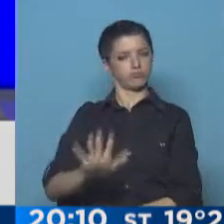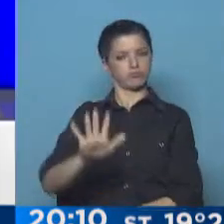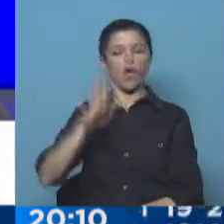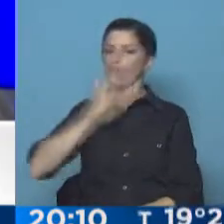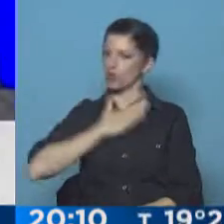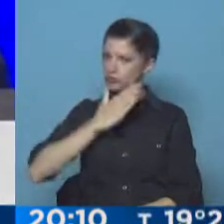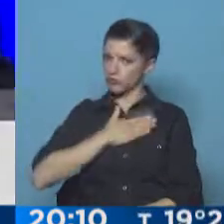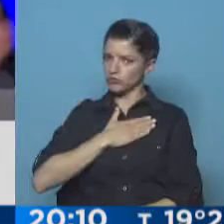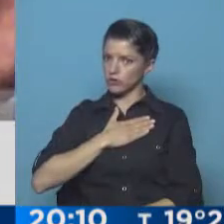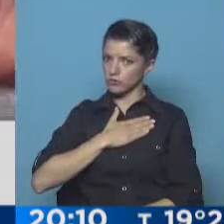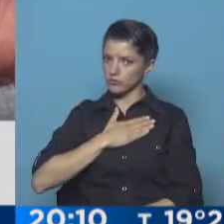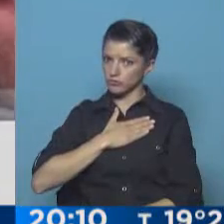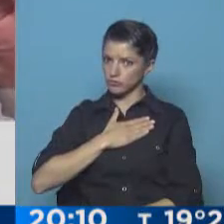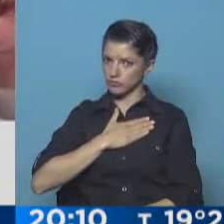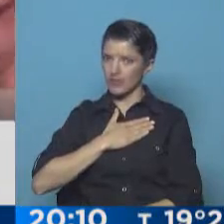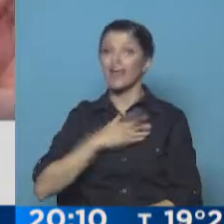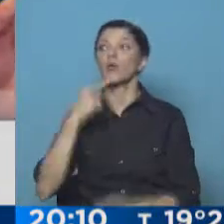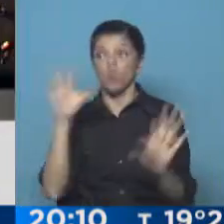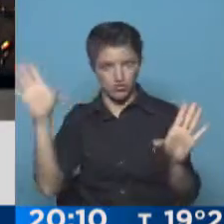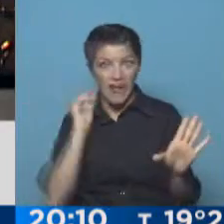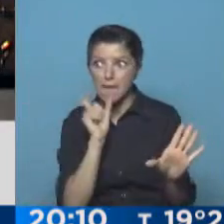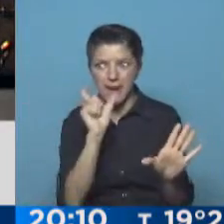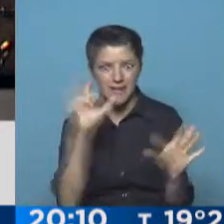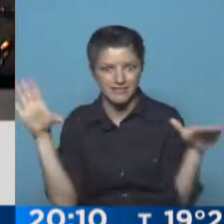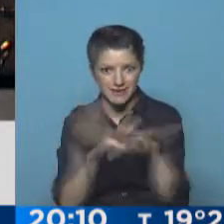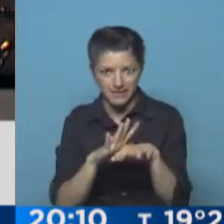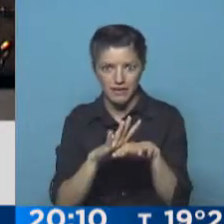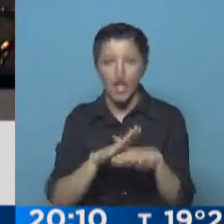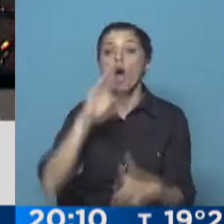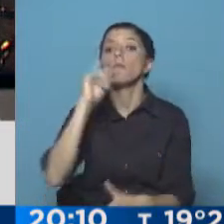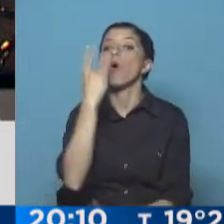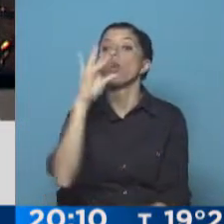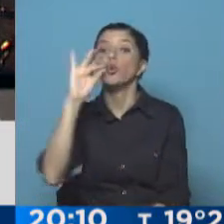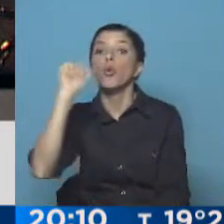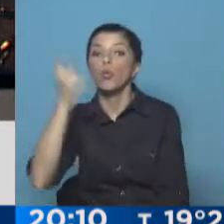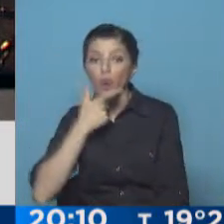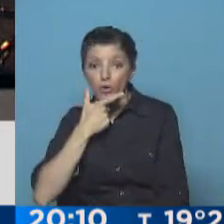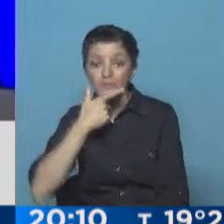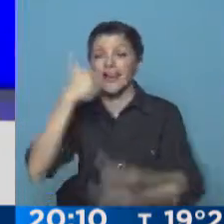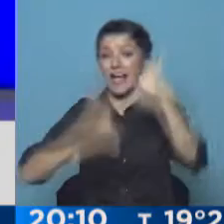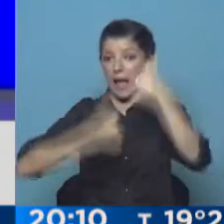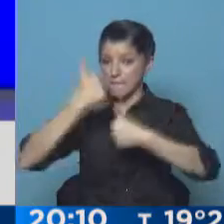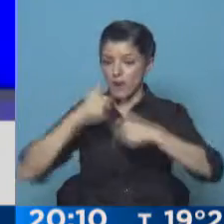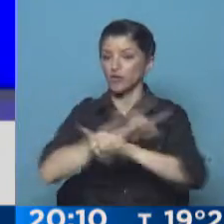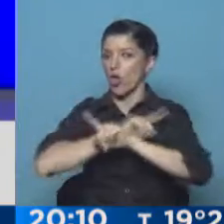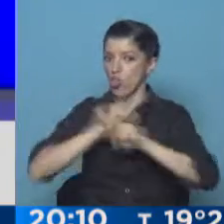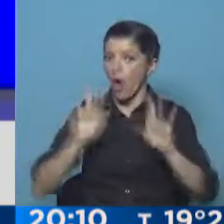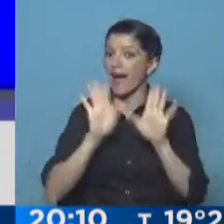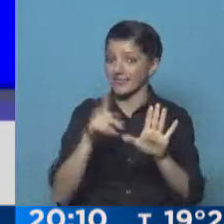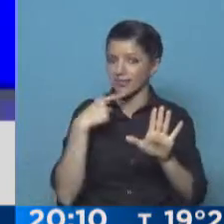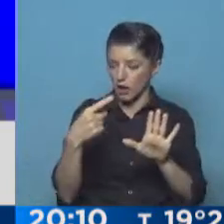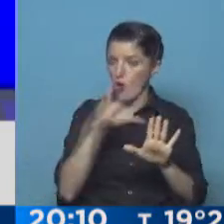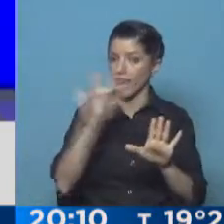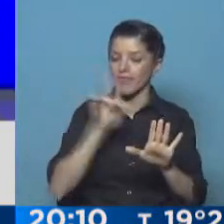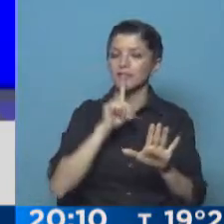nosotros no podemos ser, escuchá la palabra que dijo, los boludos del campeonato. En esta definición